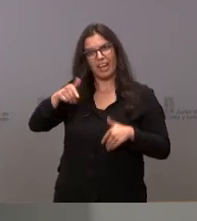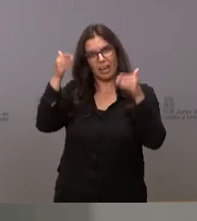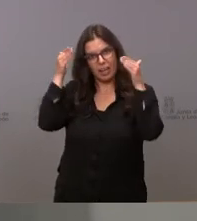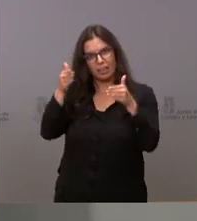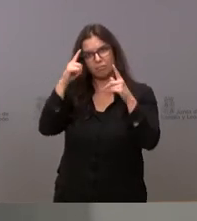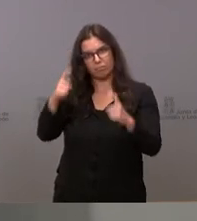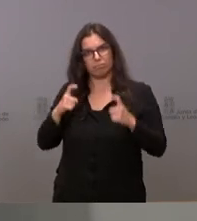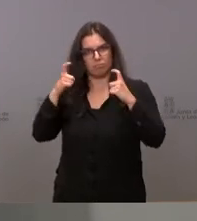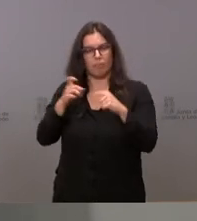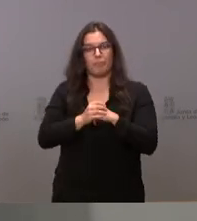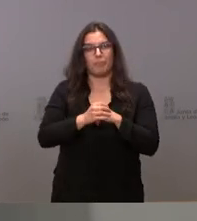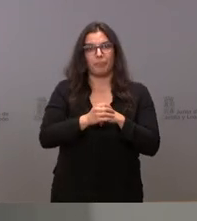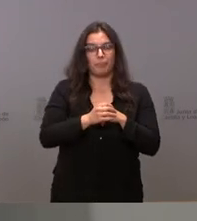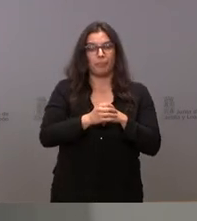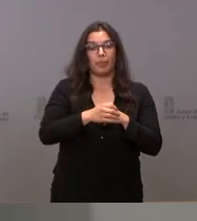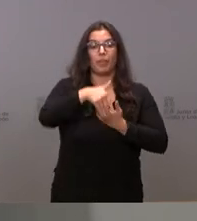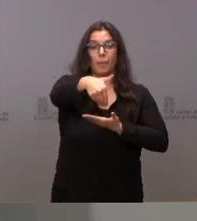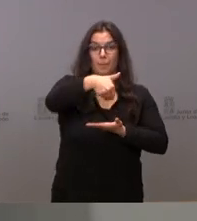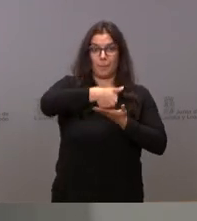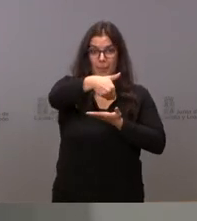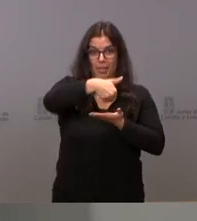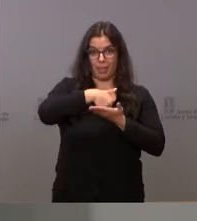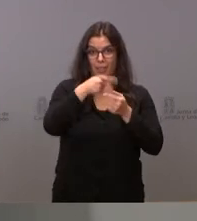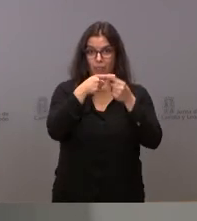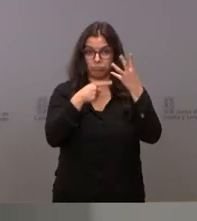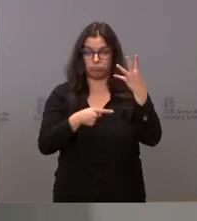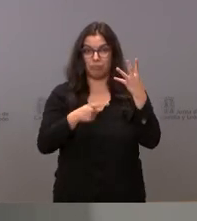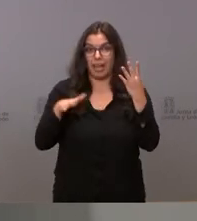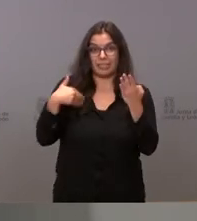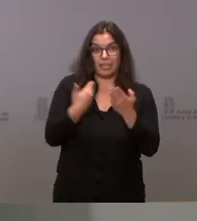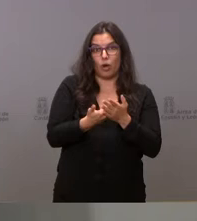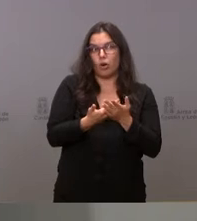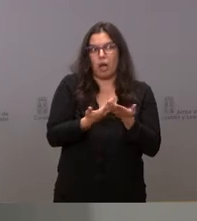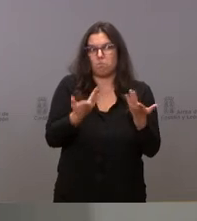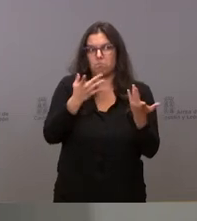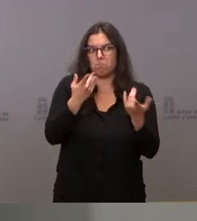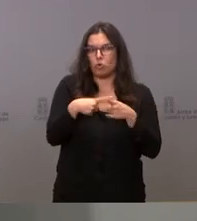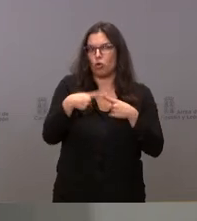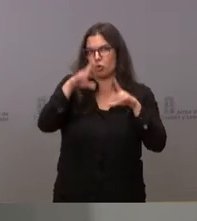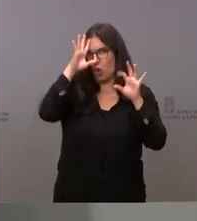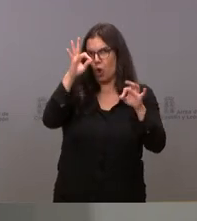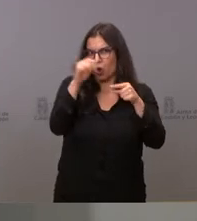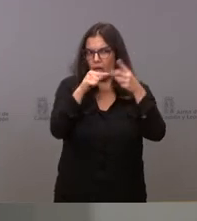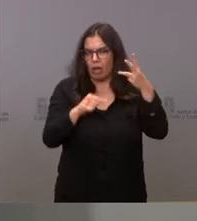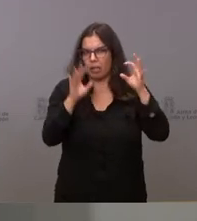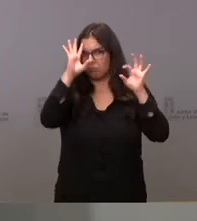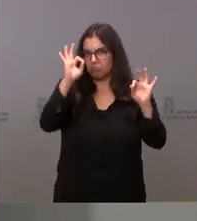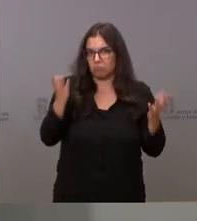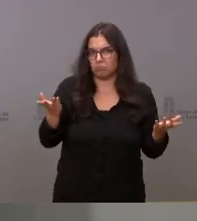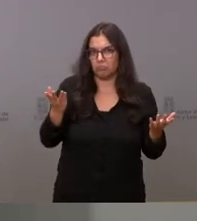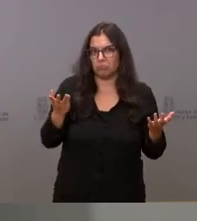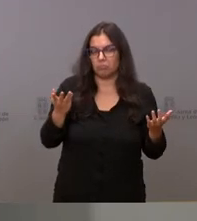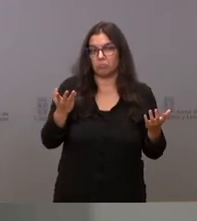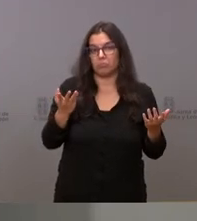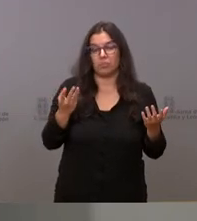las demandas que se nos han hecho hasta este momento son demandas razonables y no son demandas diferentes